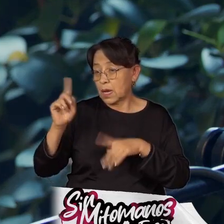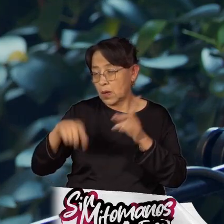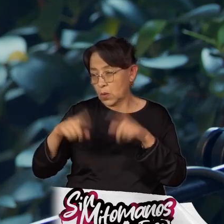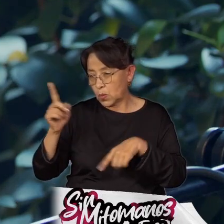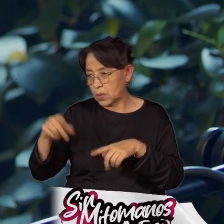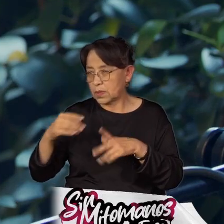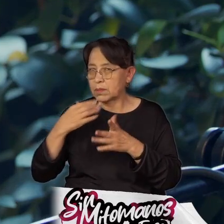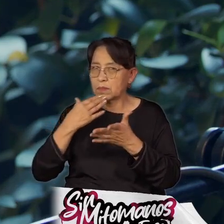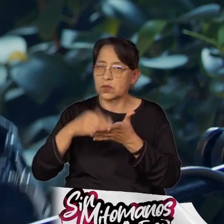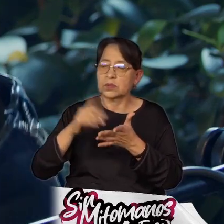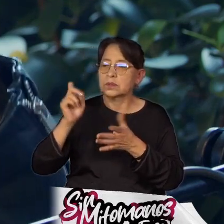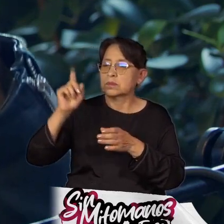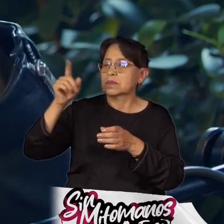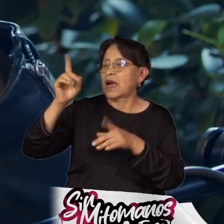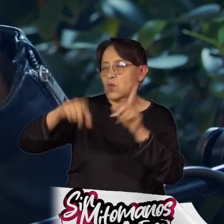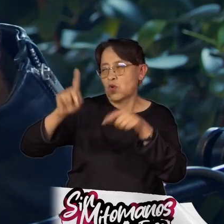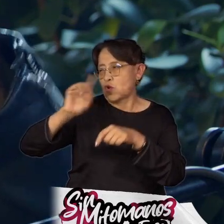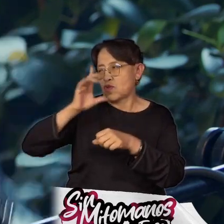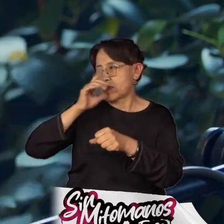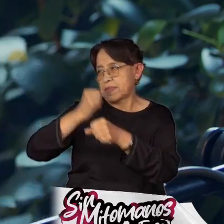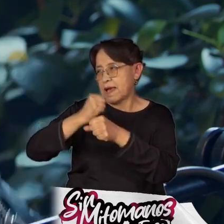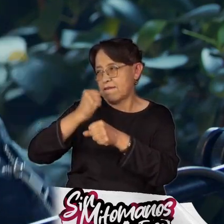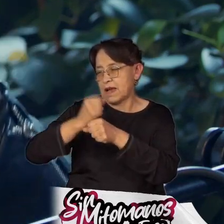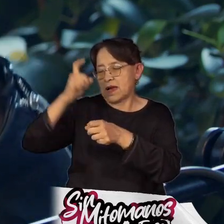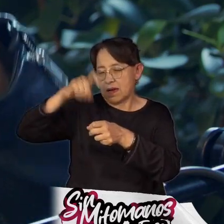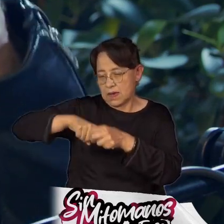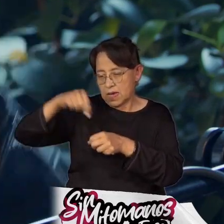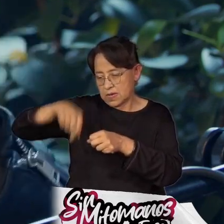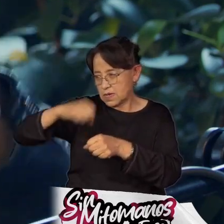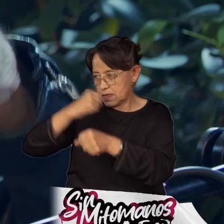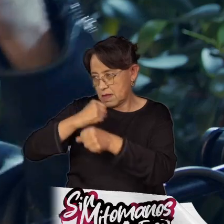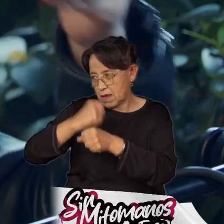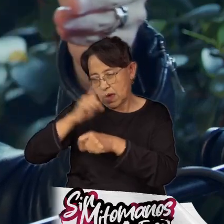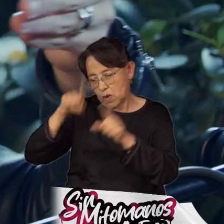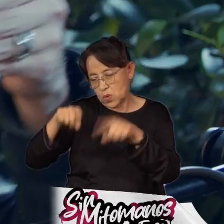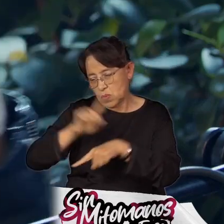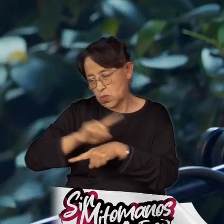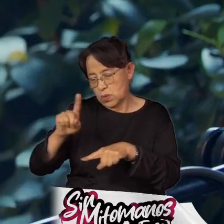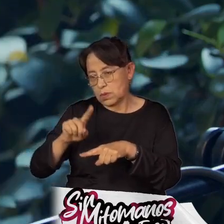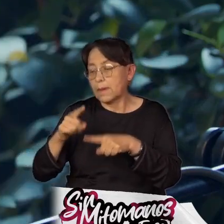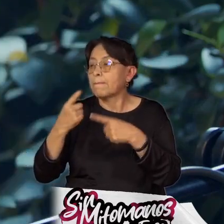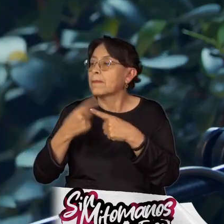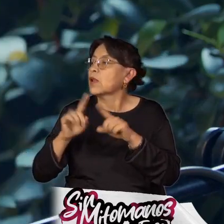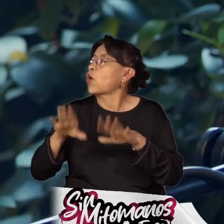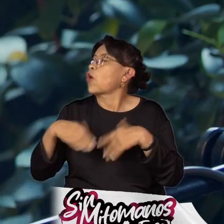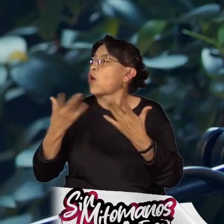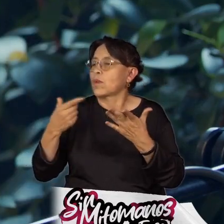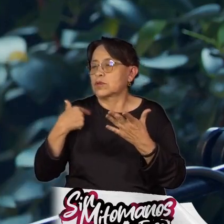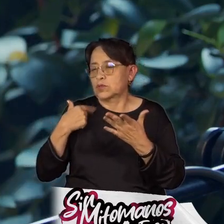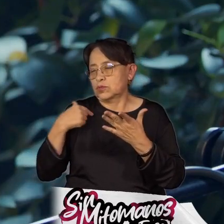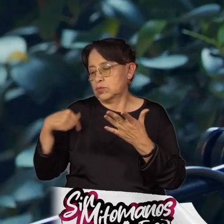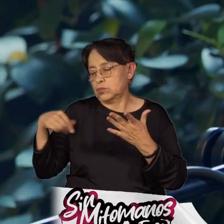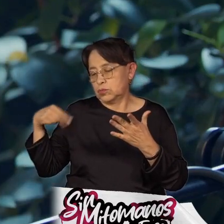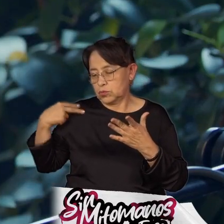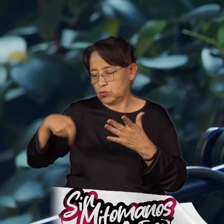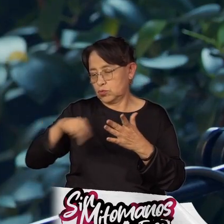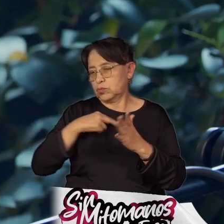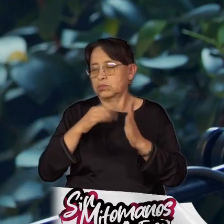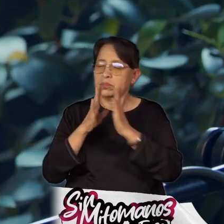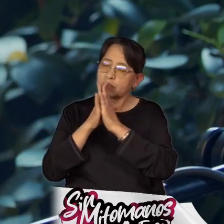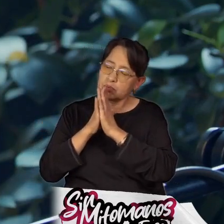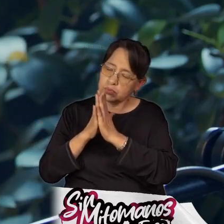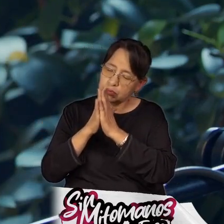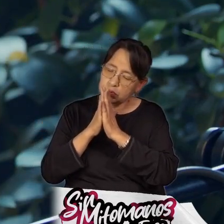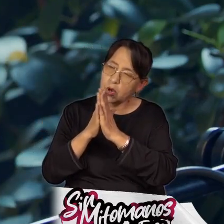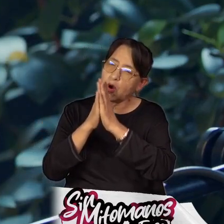vínculo laboral mediante un trabajo, un empleado y un empleador, no, lo hay espiritualmente. Y